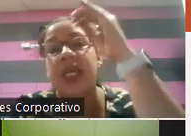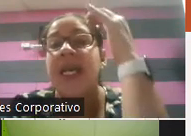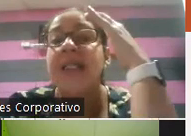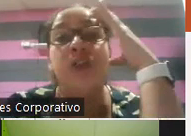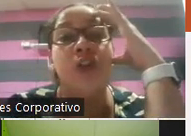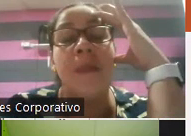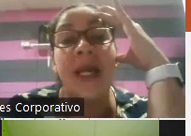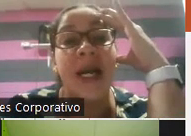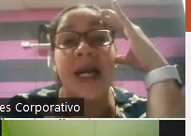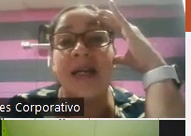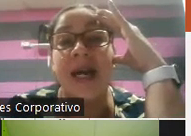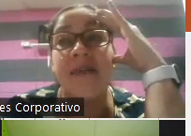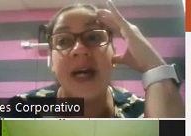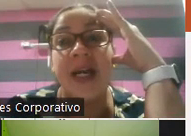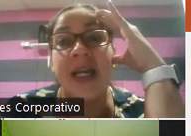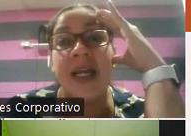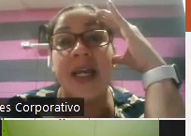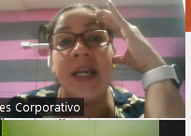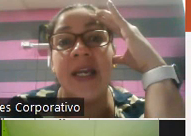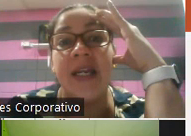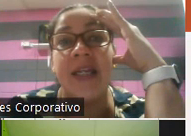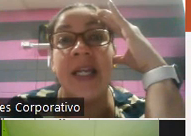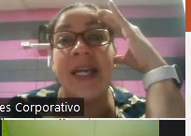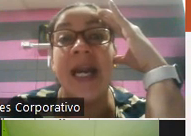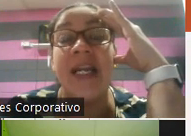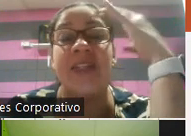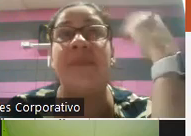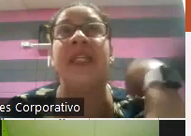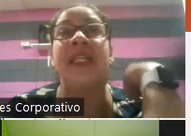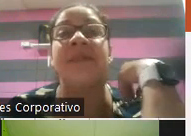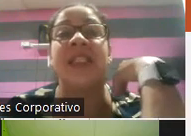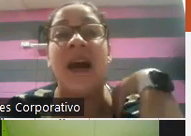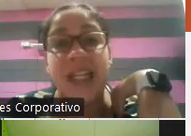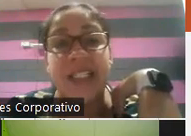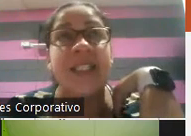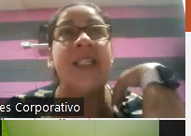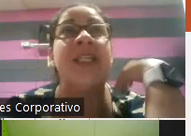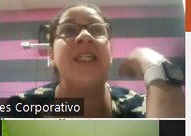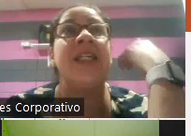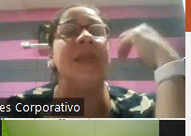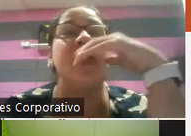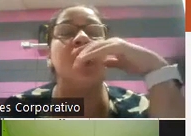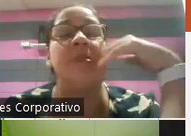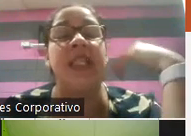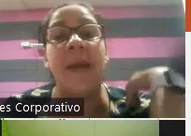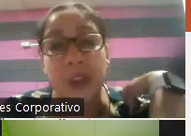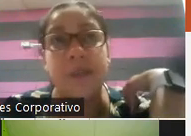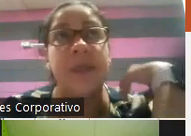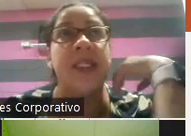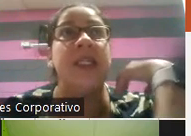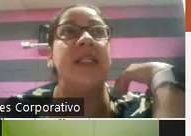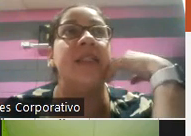así no me agarraba eh el el o sea mi tablet mi Perdón mi